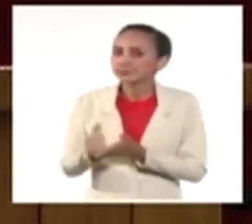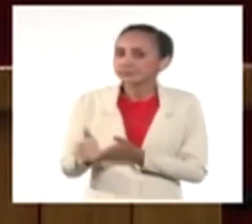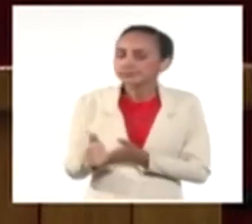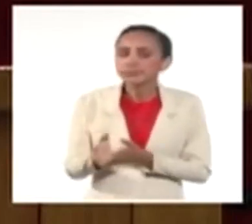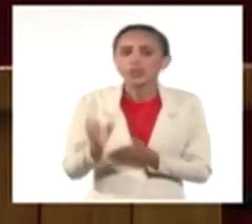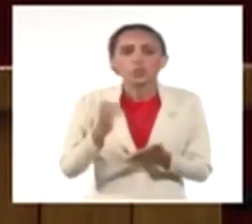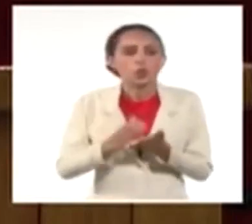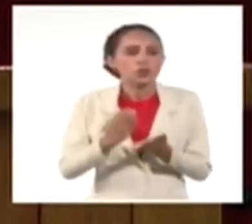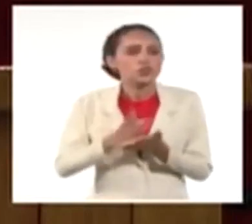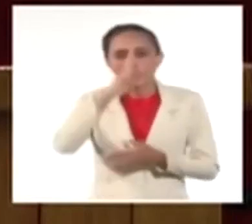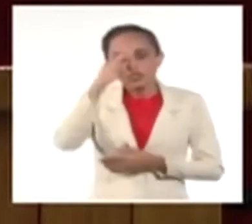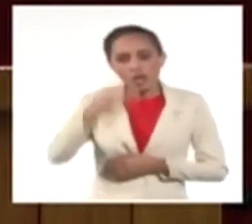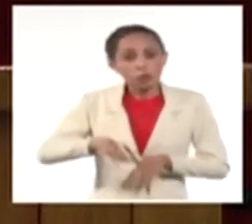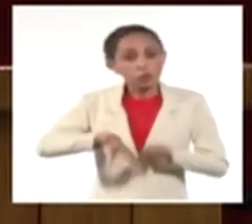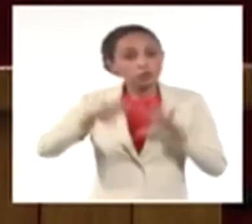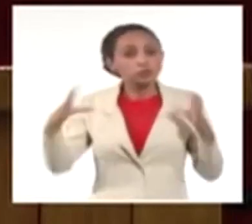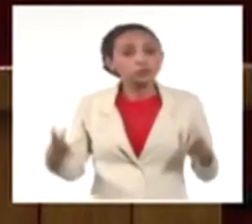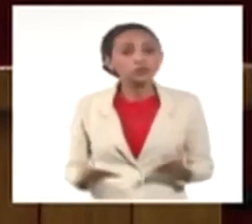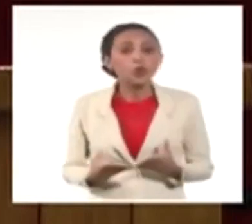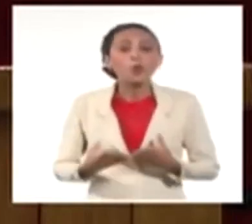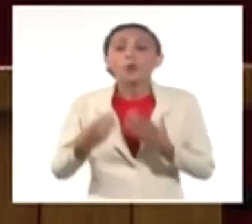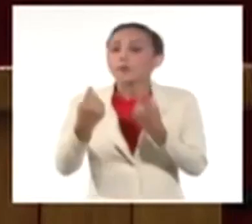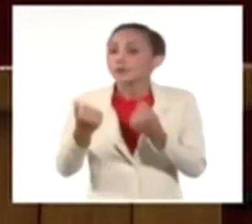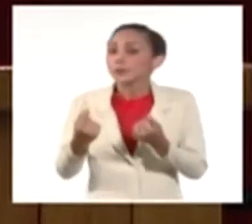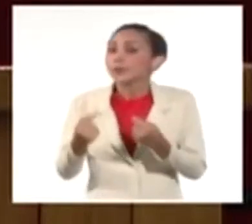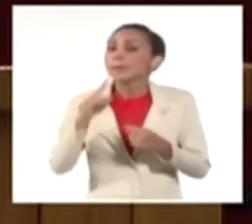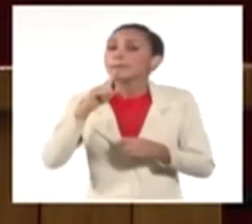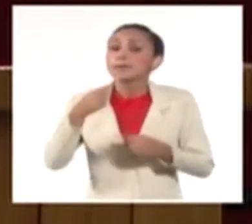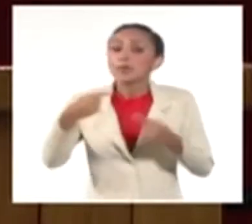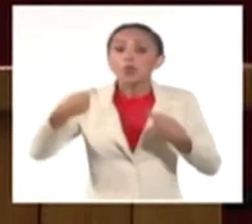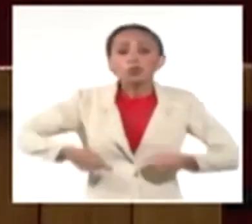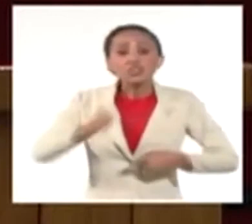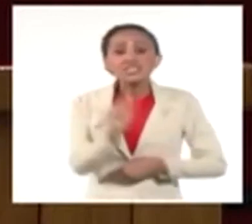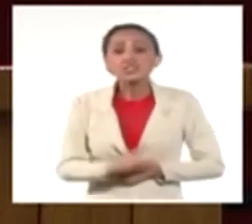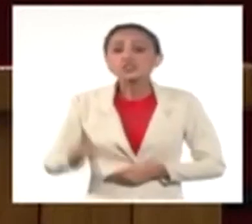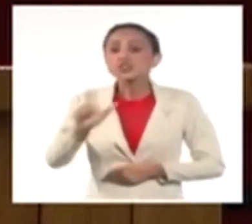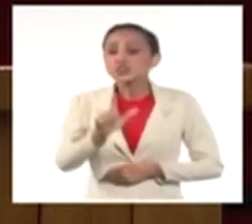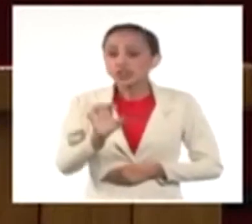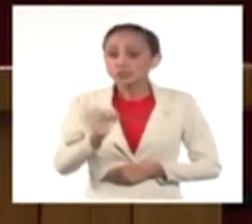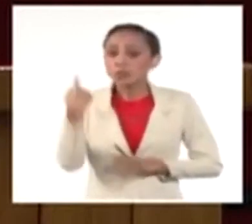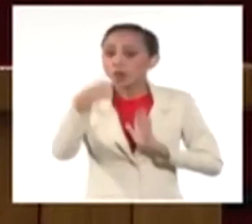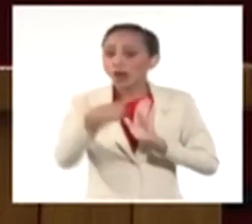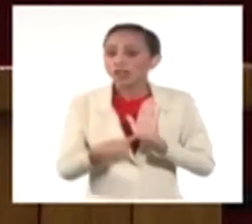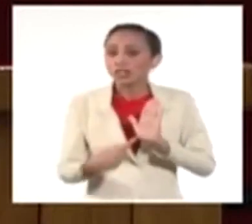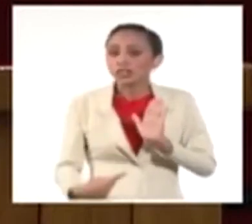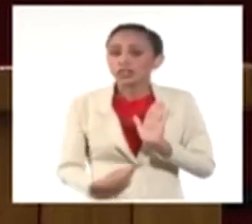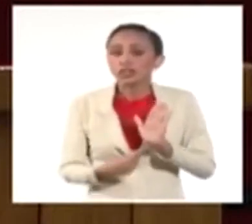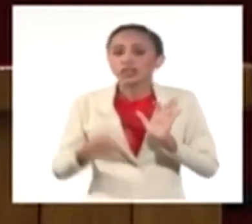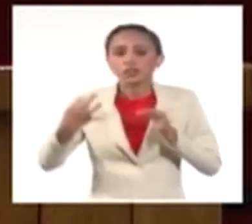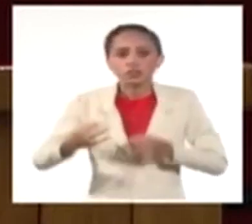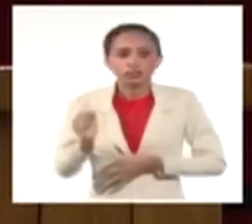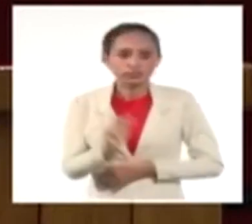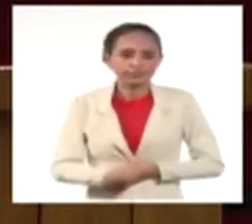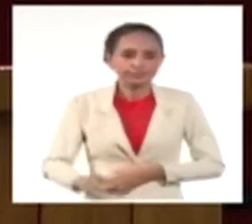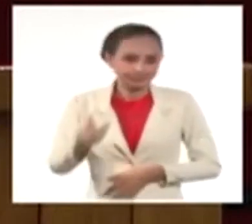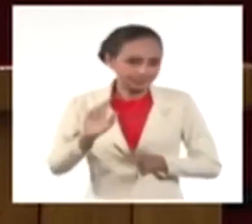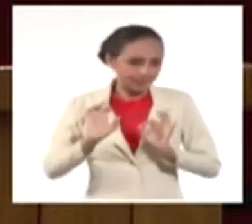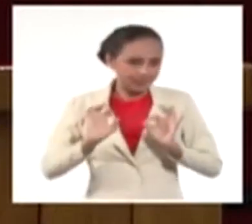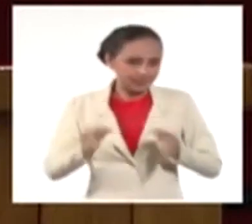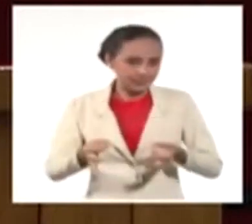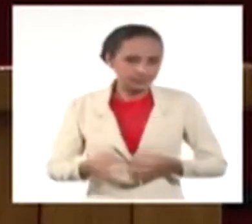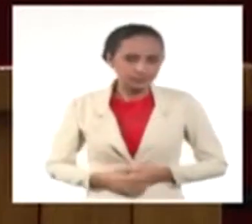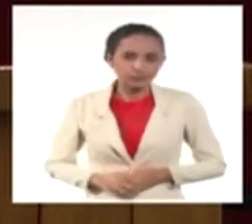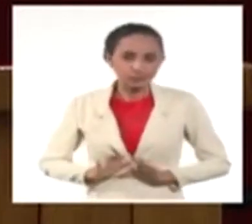expresión financiera el principio de justicia social que caracteriza a nuestro socialismo. Para